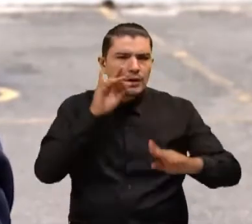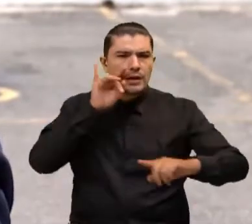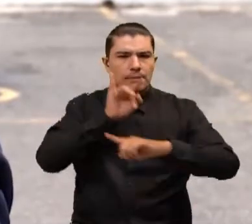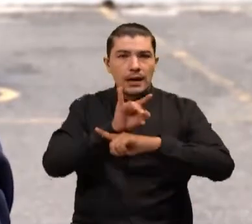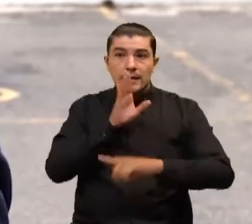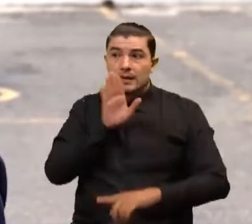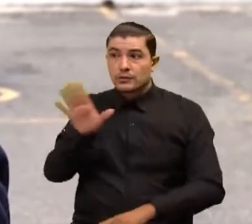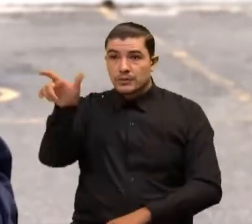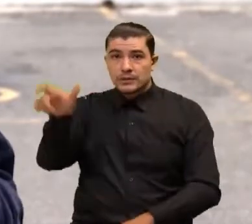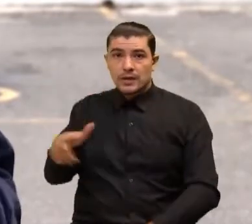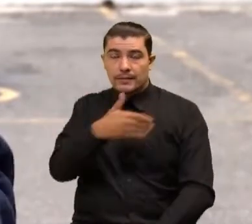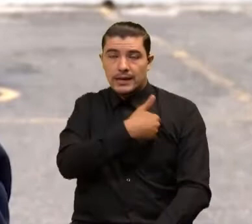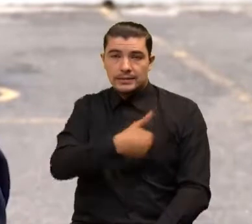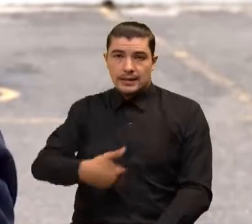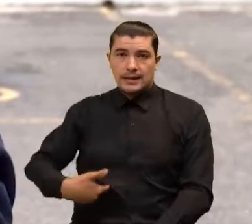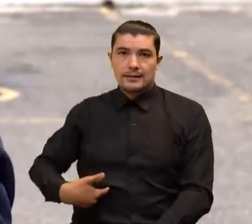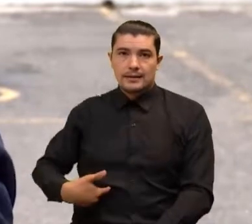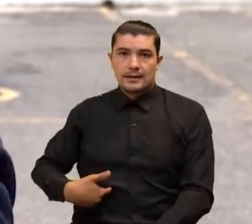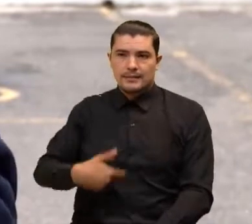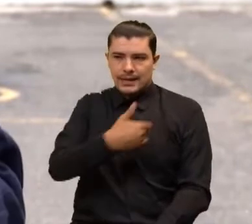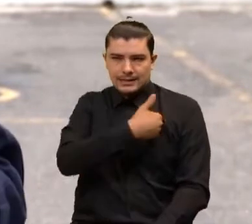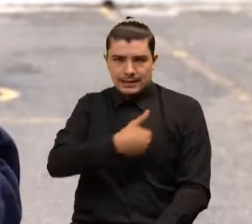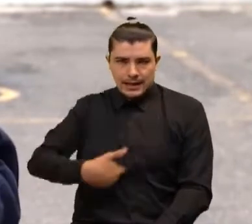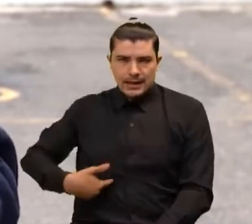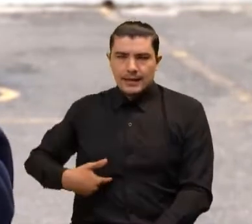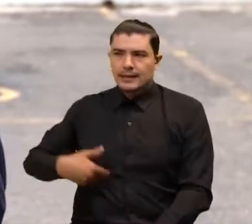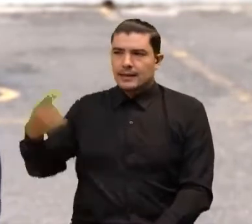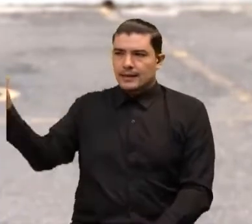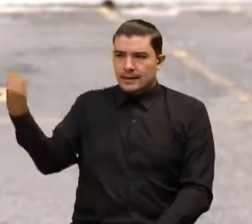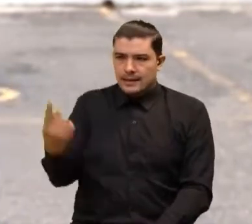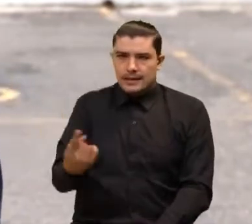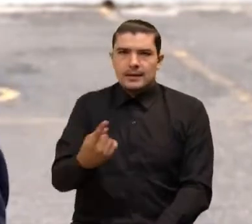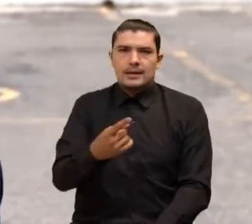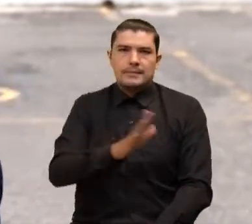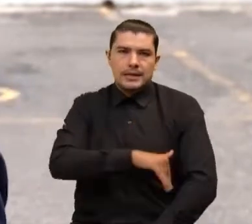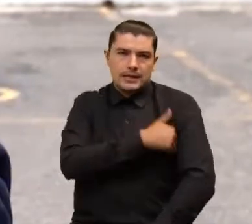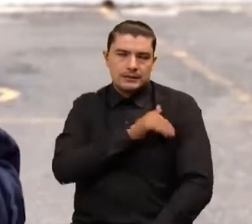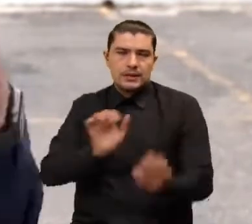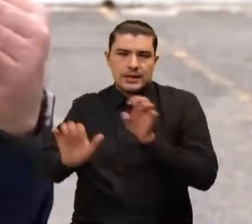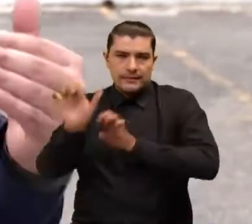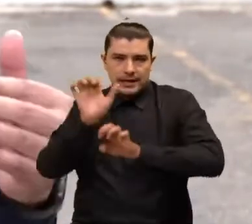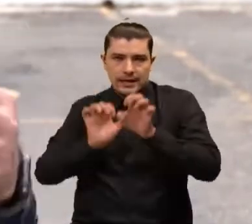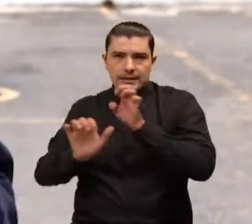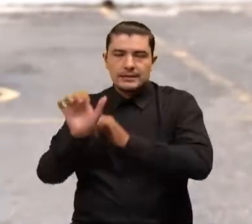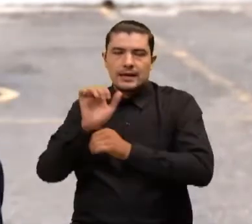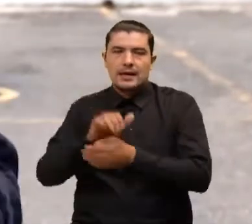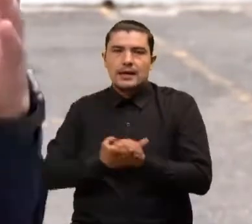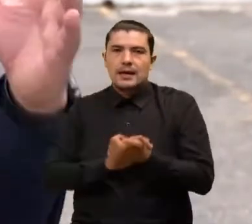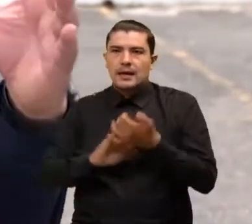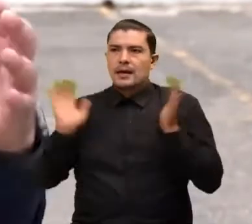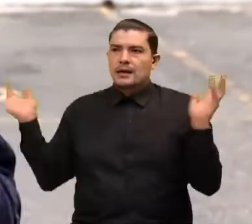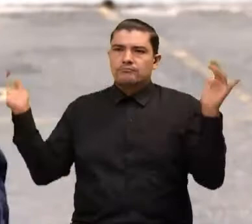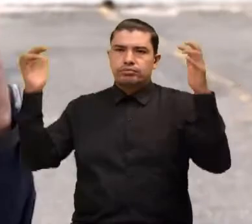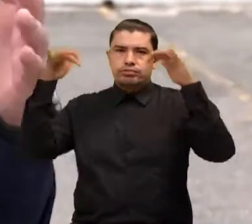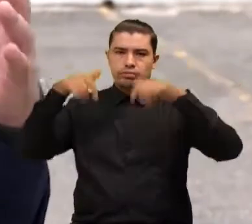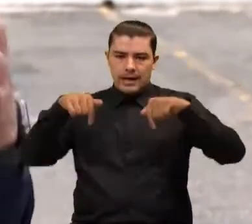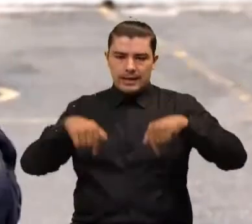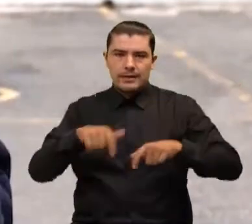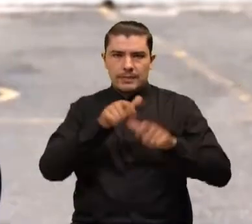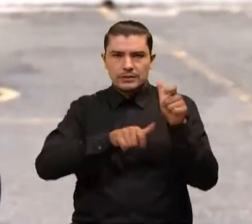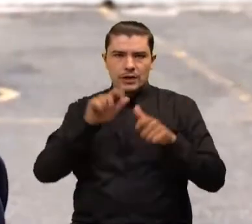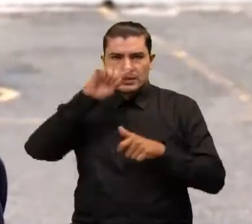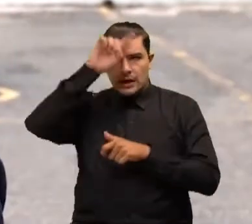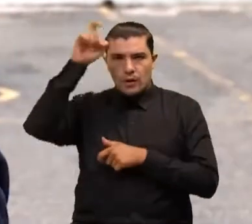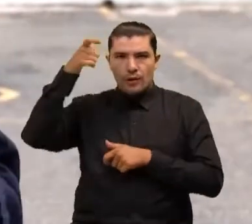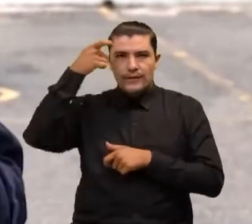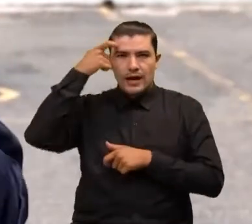señores presidentes, igualmente las cortes que van a sesionar acá, la cumbre de gobernadores, un gran evento, un evento